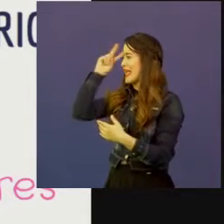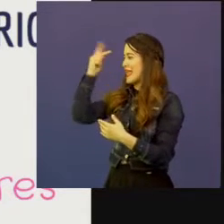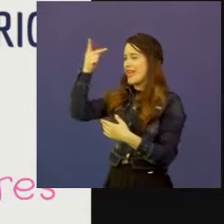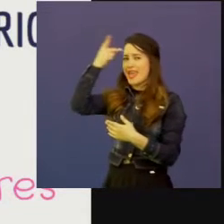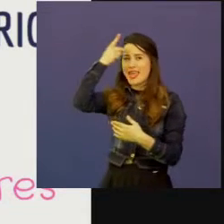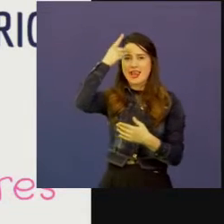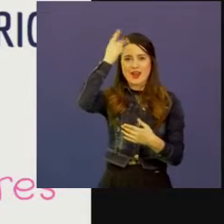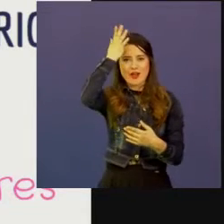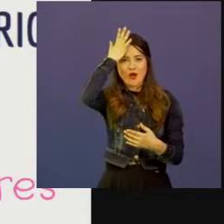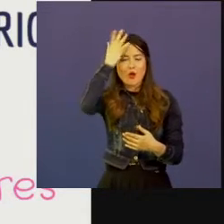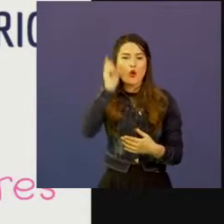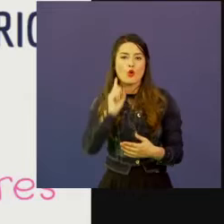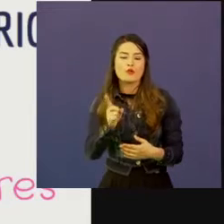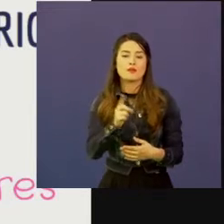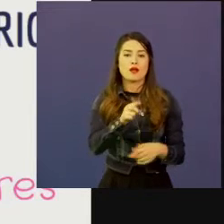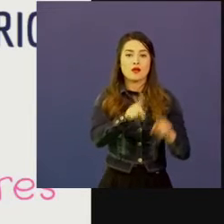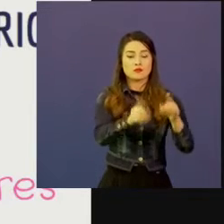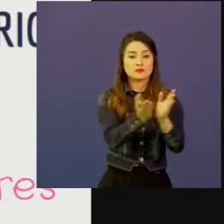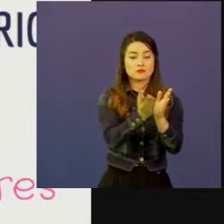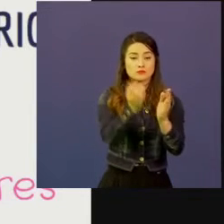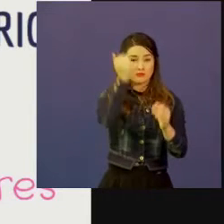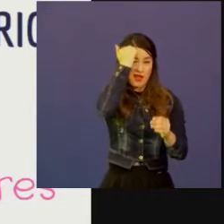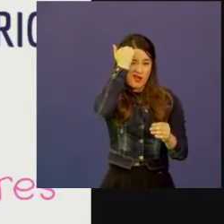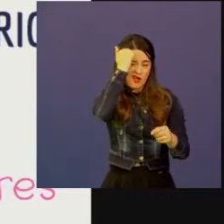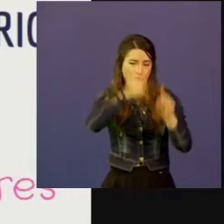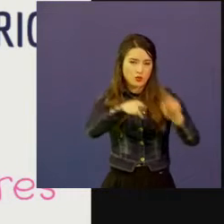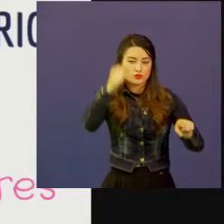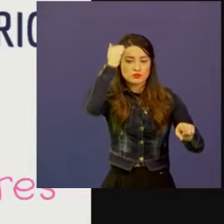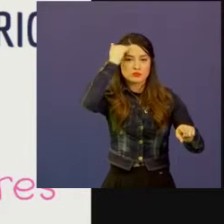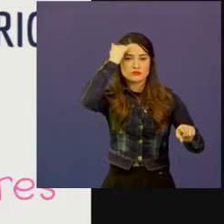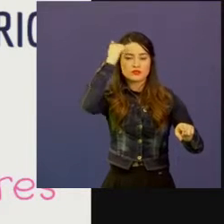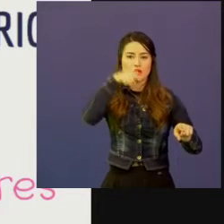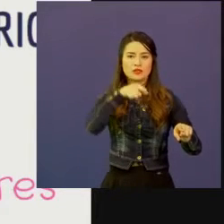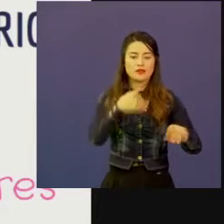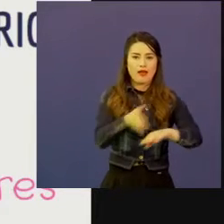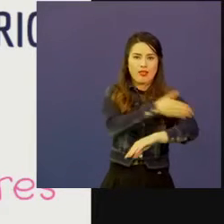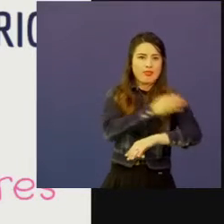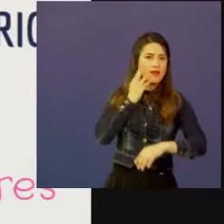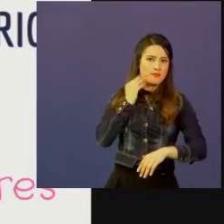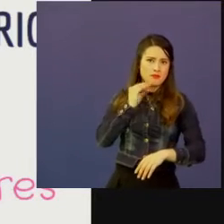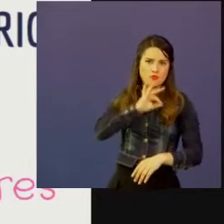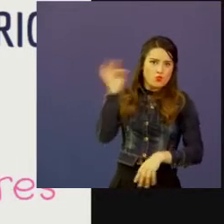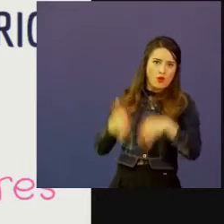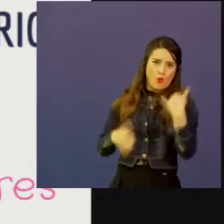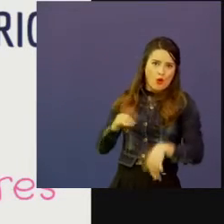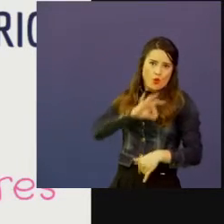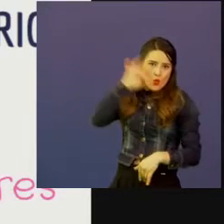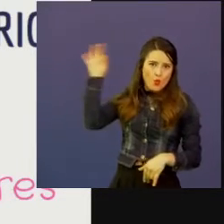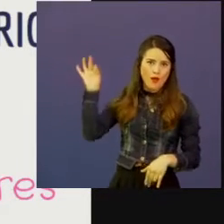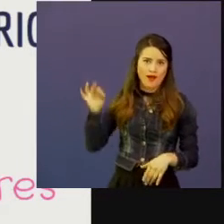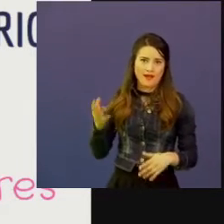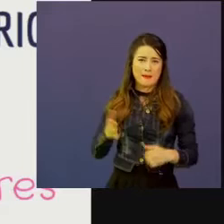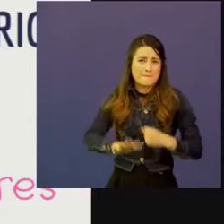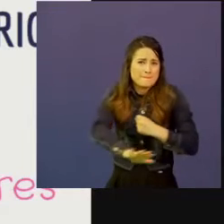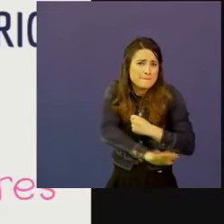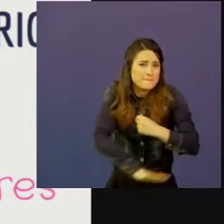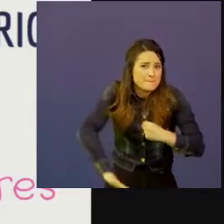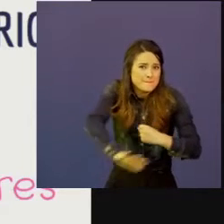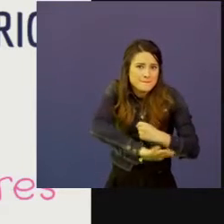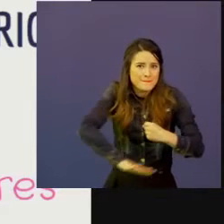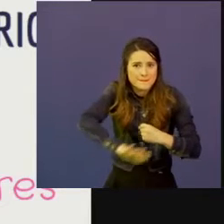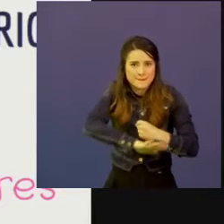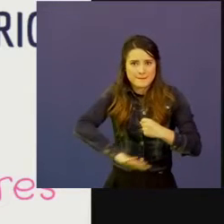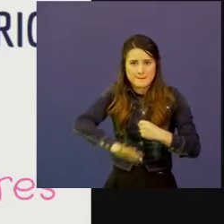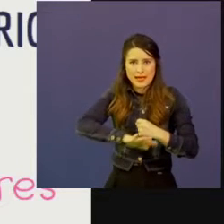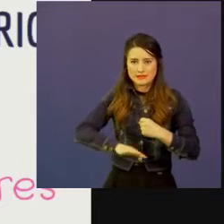no cuentan con las competencias necesarias para desarrollar como tal el juego, para generar propuestas que